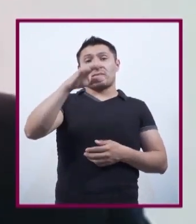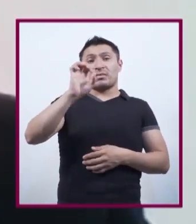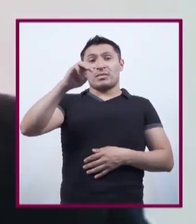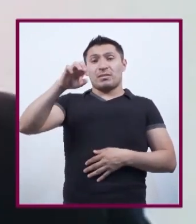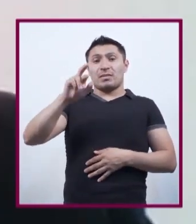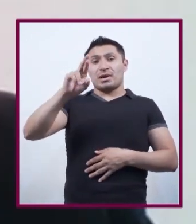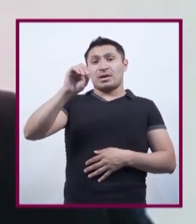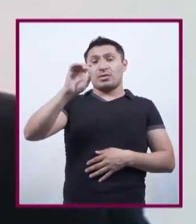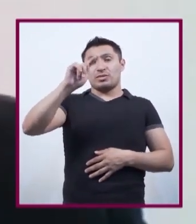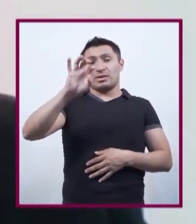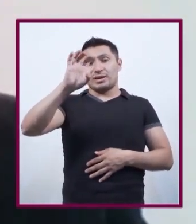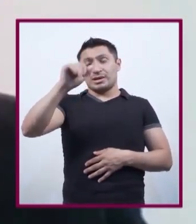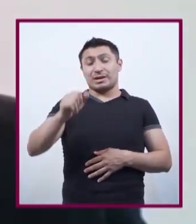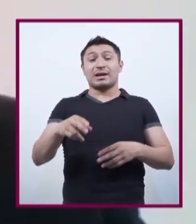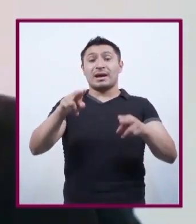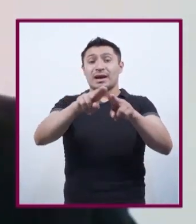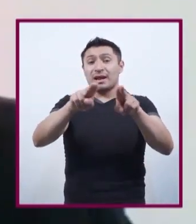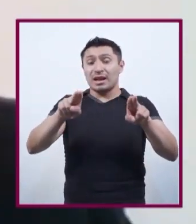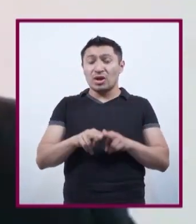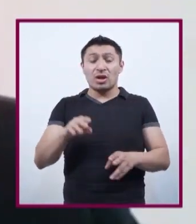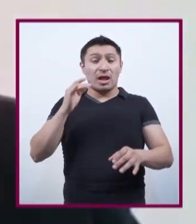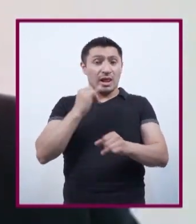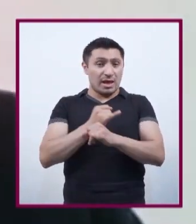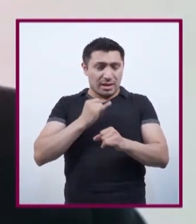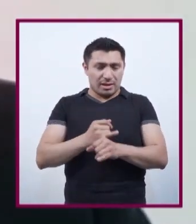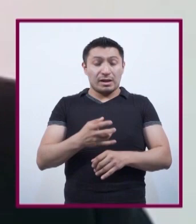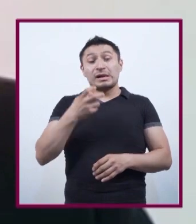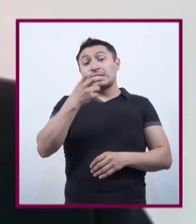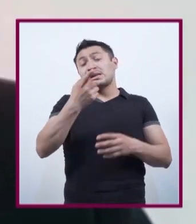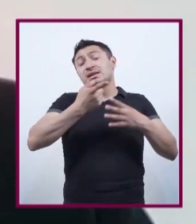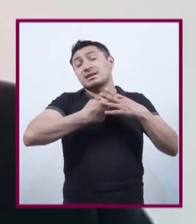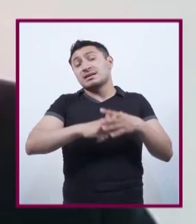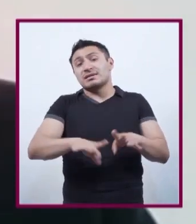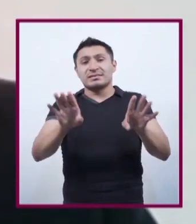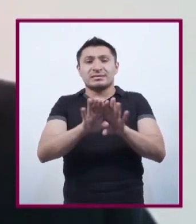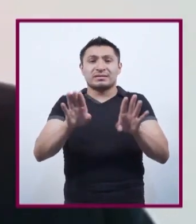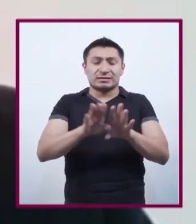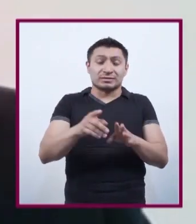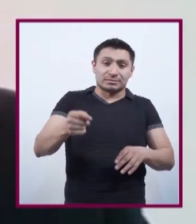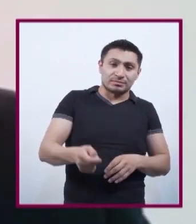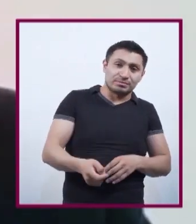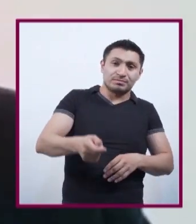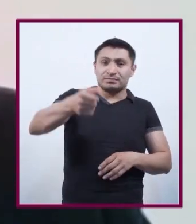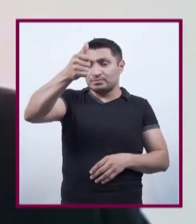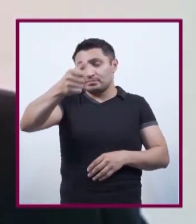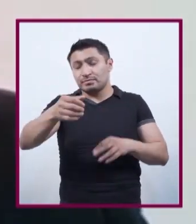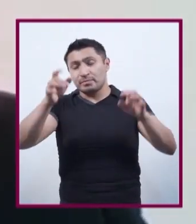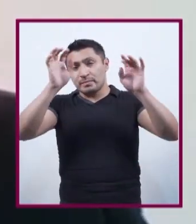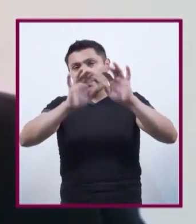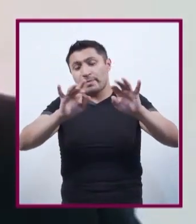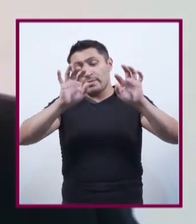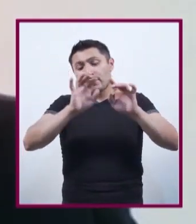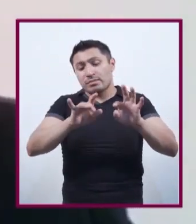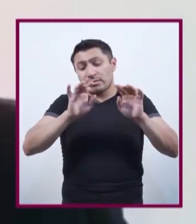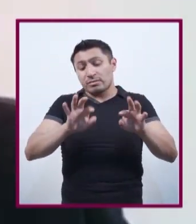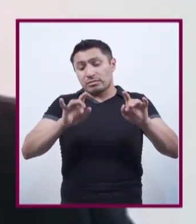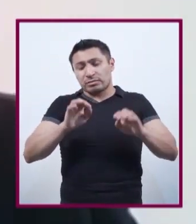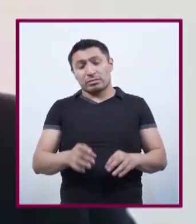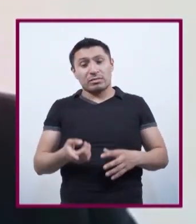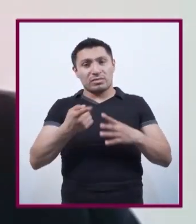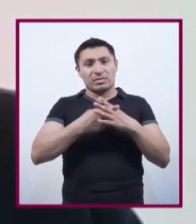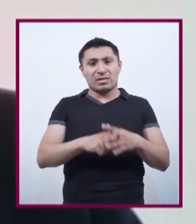la Hemeroteca Nacional Digital. En este momento, pues comenzaron a hacerse las